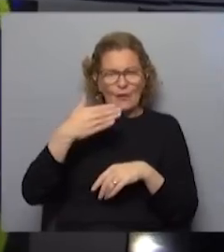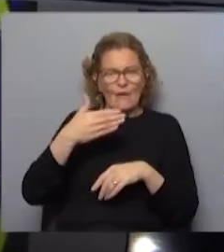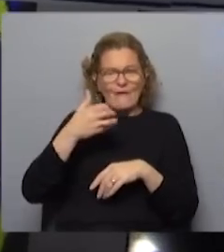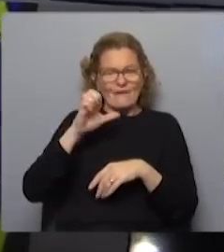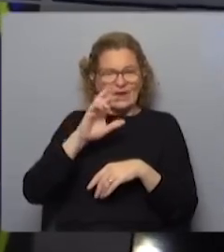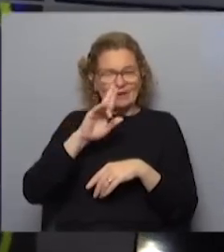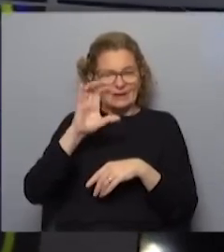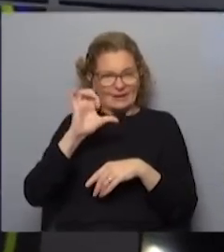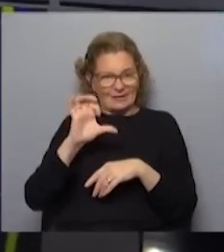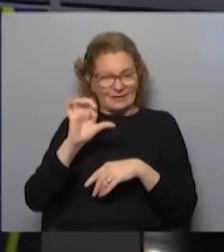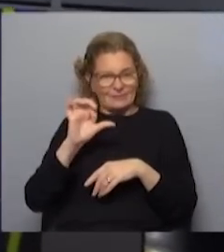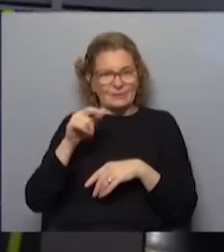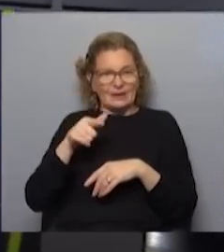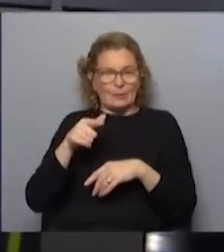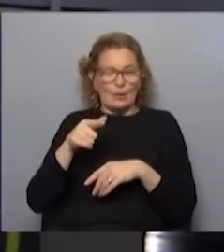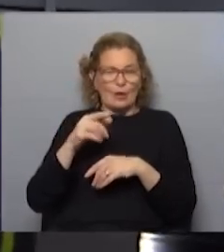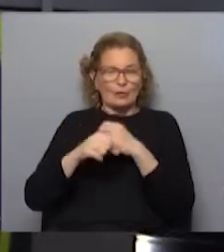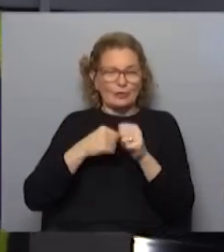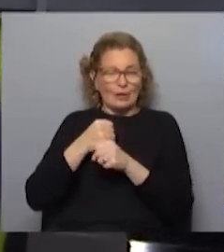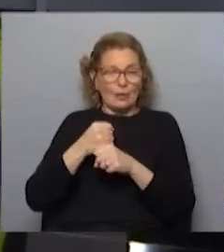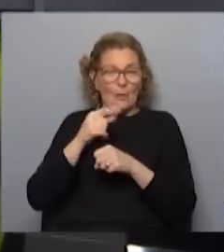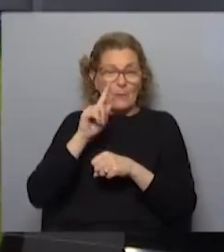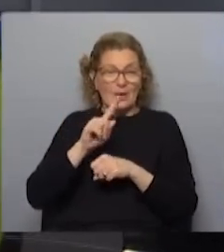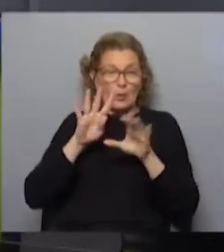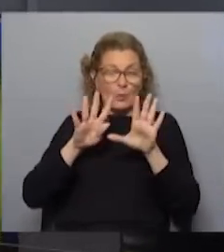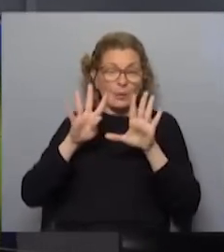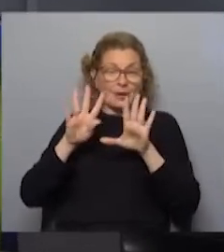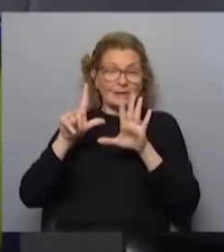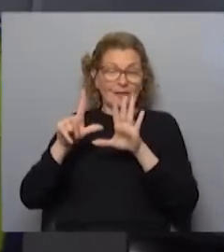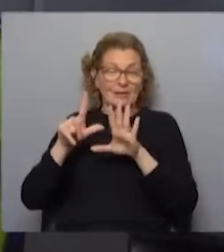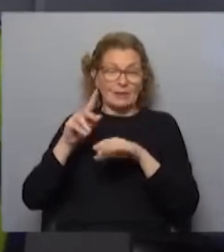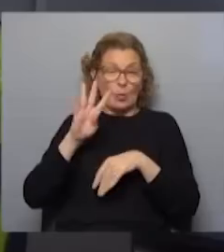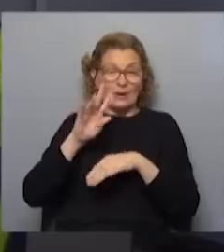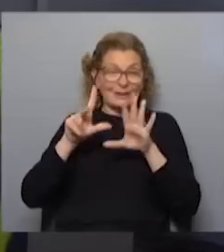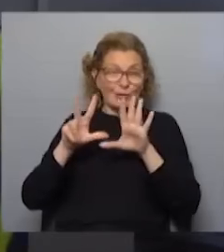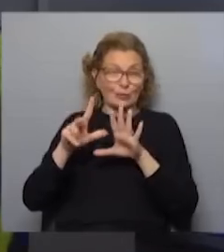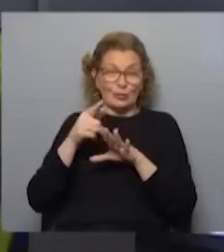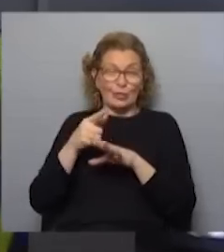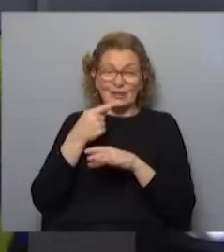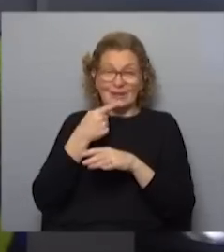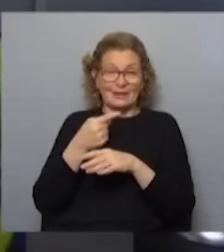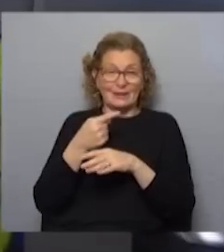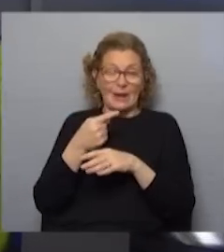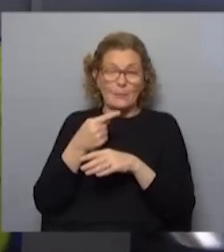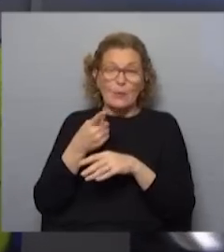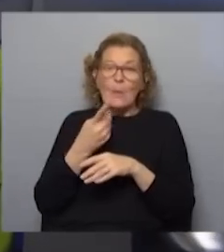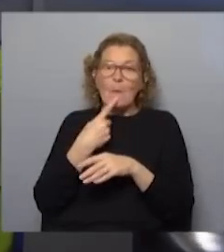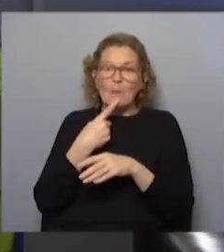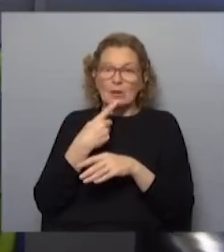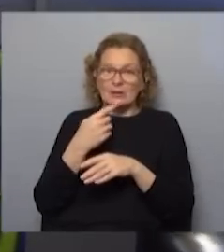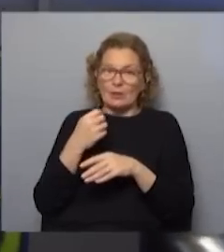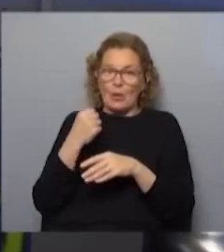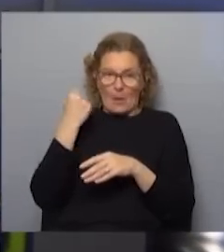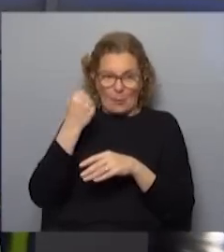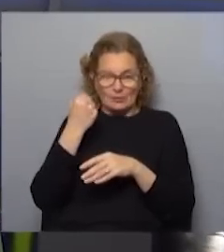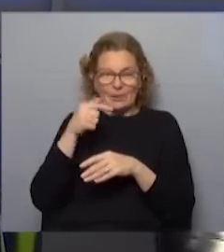no O sea este en el contexto del año 1947 y 1948 que no se caracterizaba precisamente por ser un político reaccionario